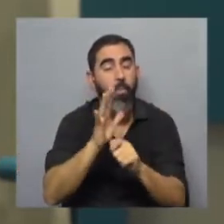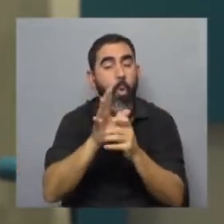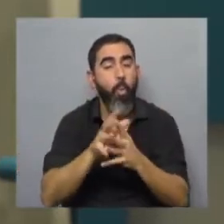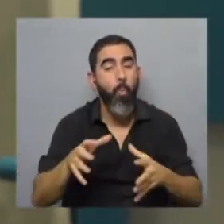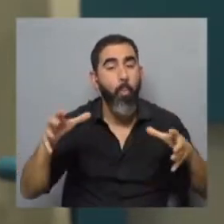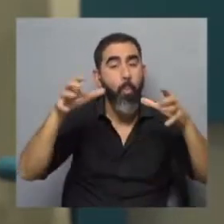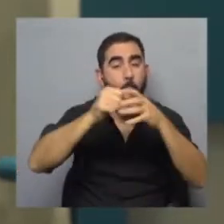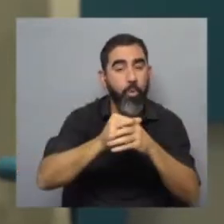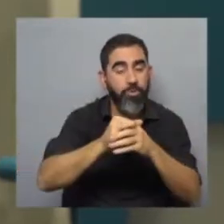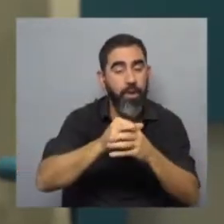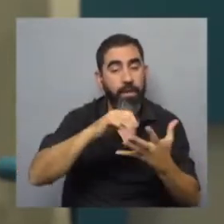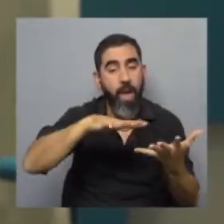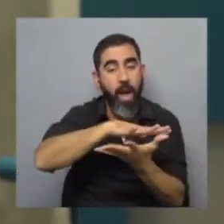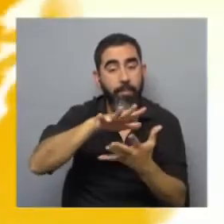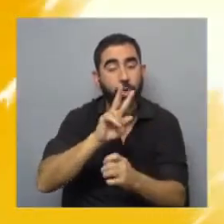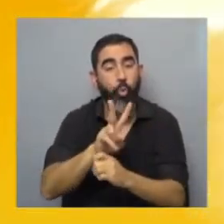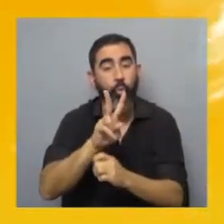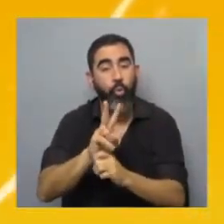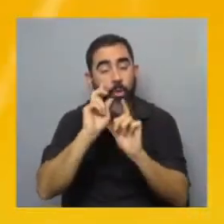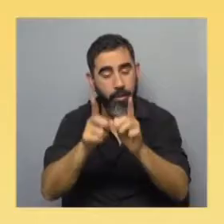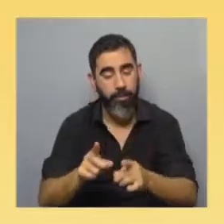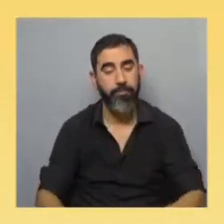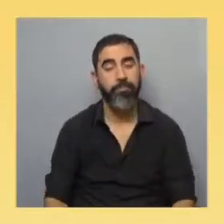y atmósferas controladas.